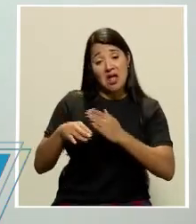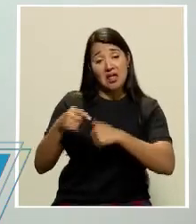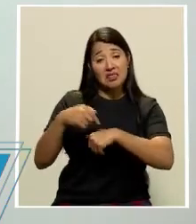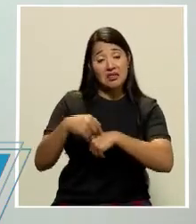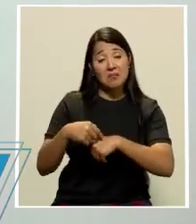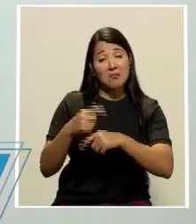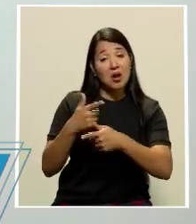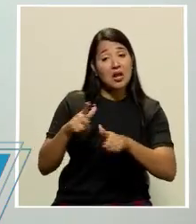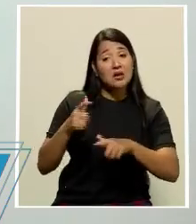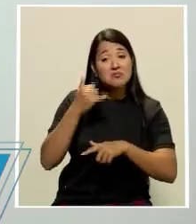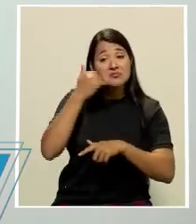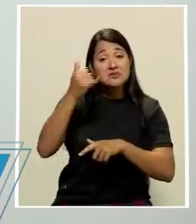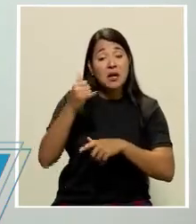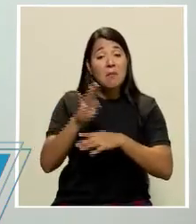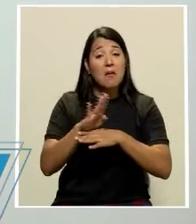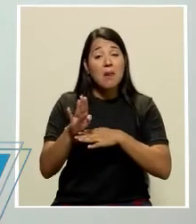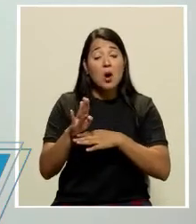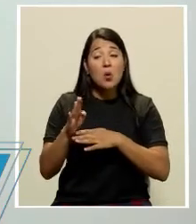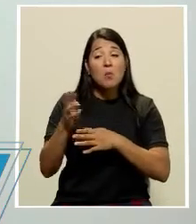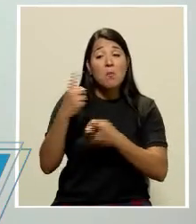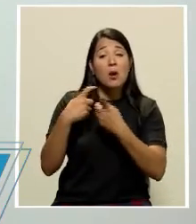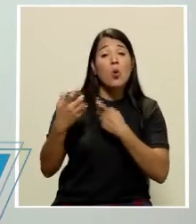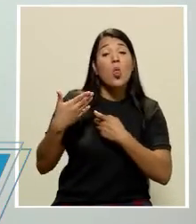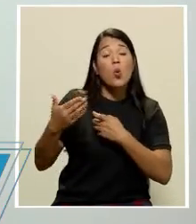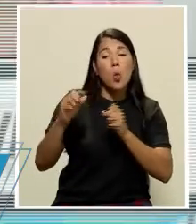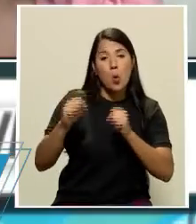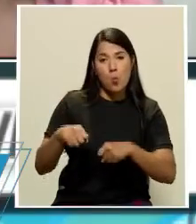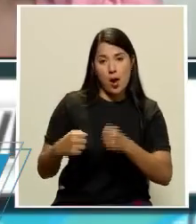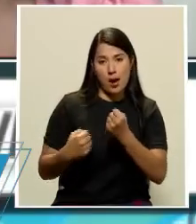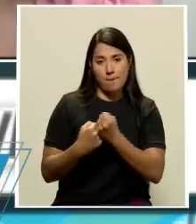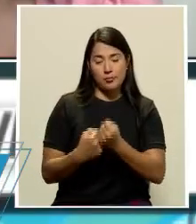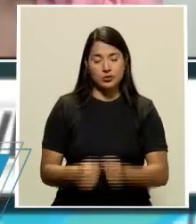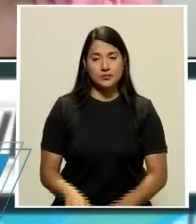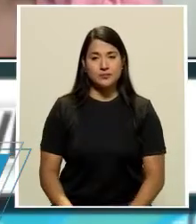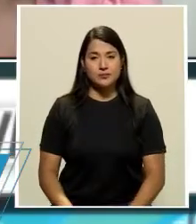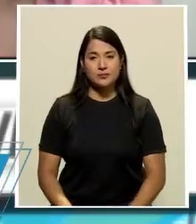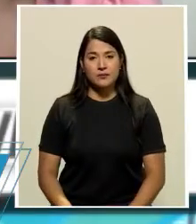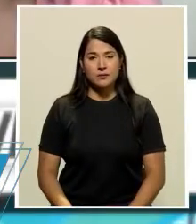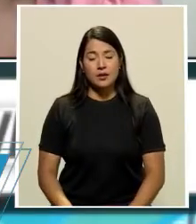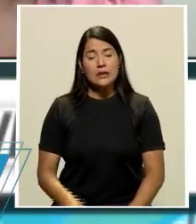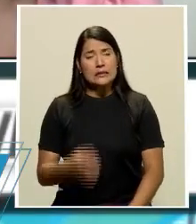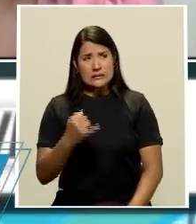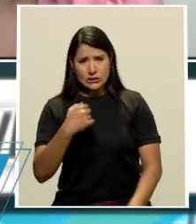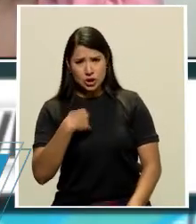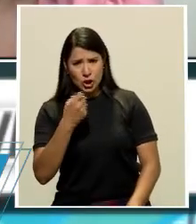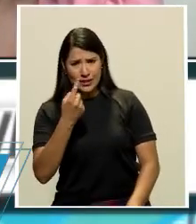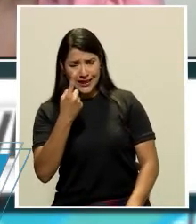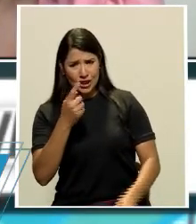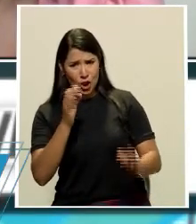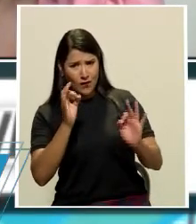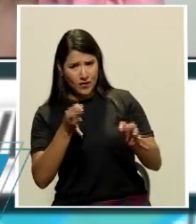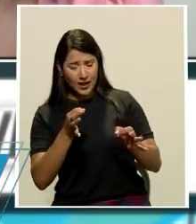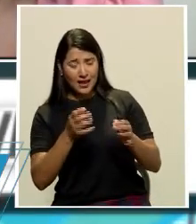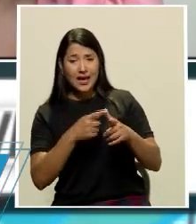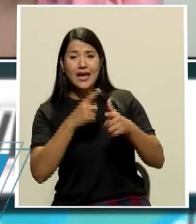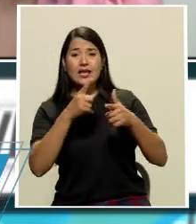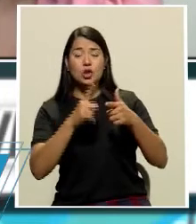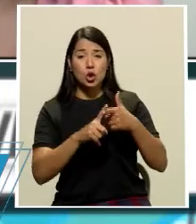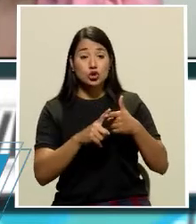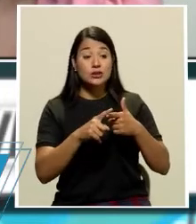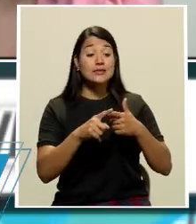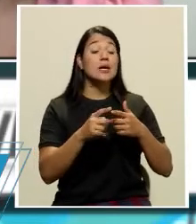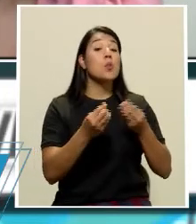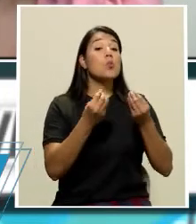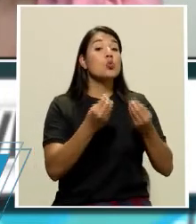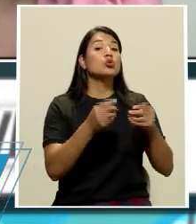y coordinan en qué momento nos pueden apoyar. Es decir, si le estoy entendiendo bien, hay una parte de este